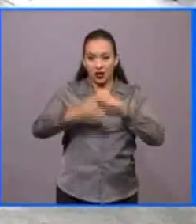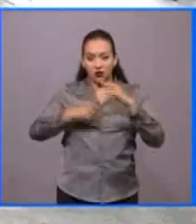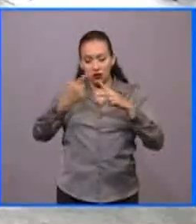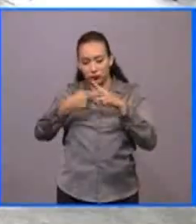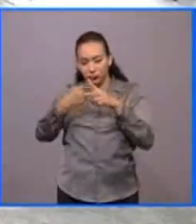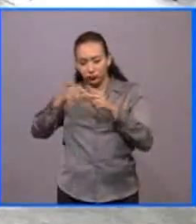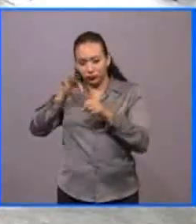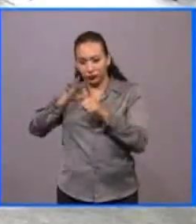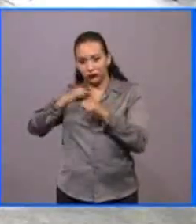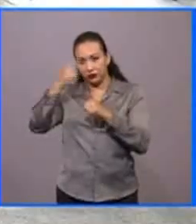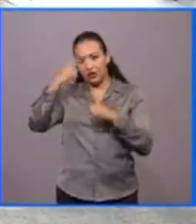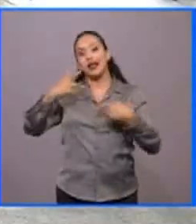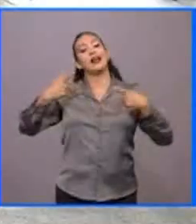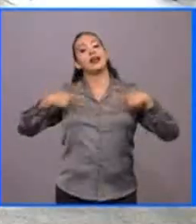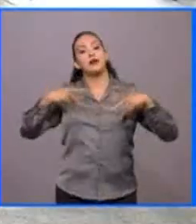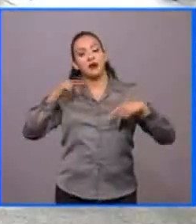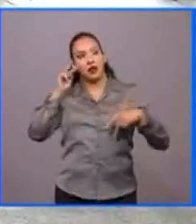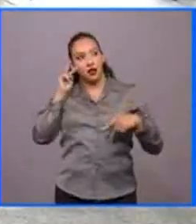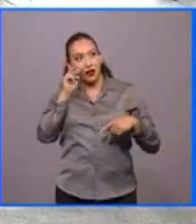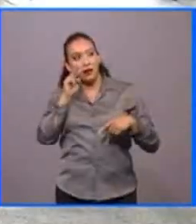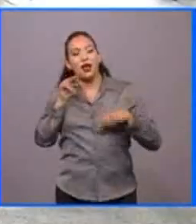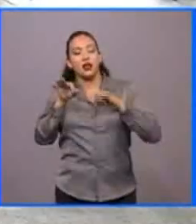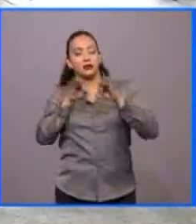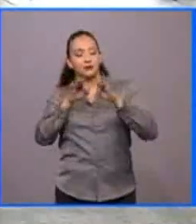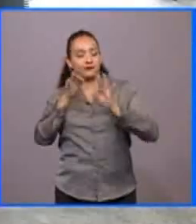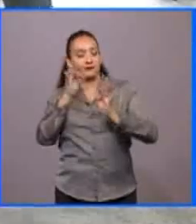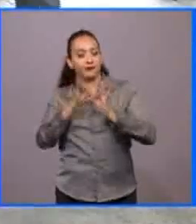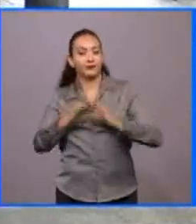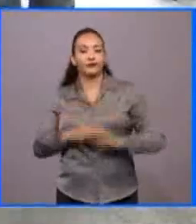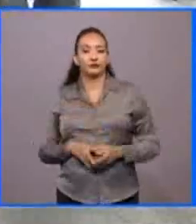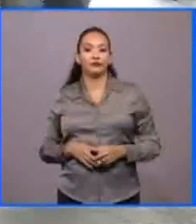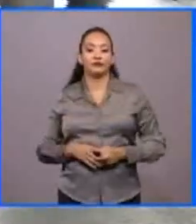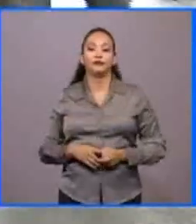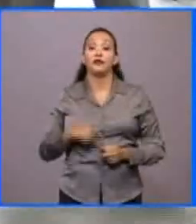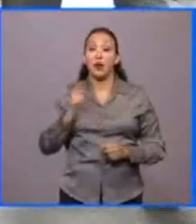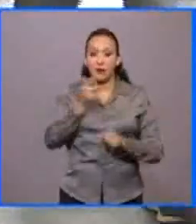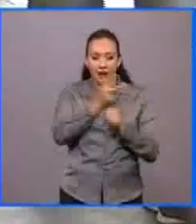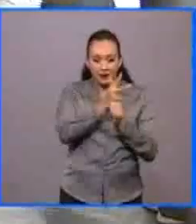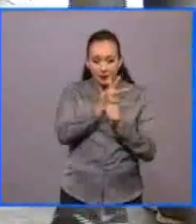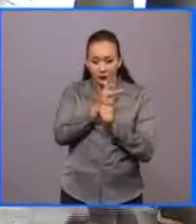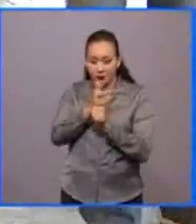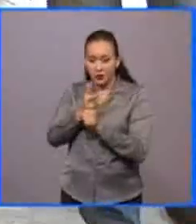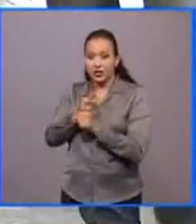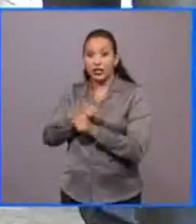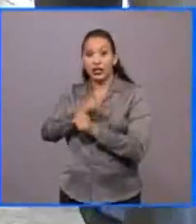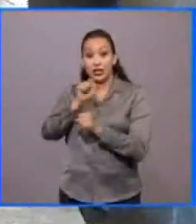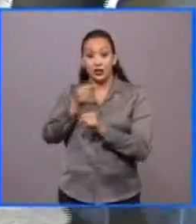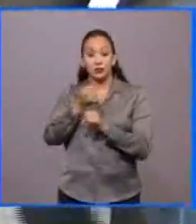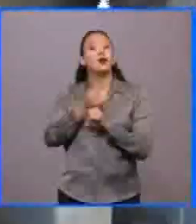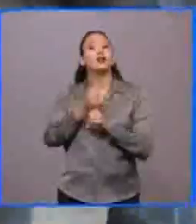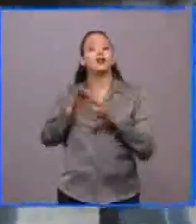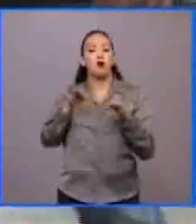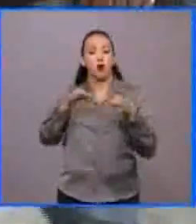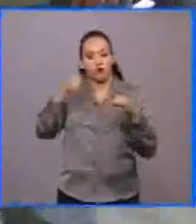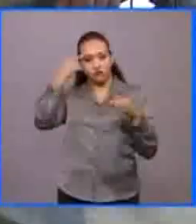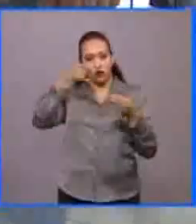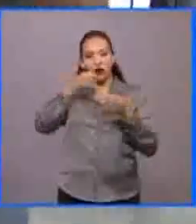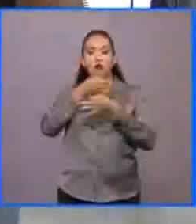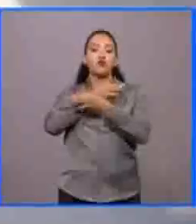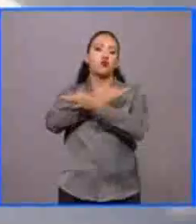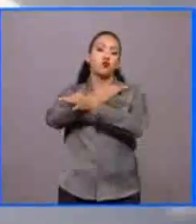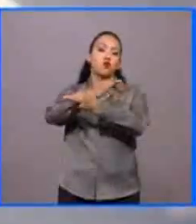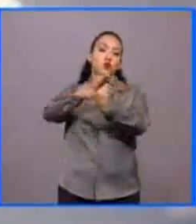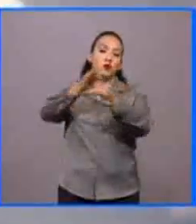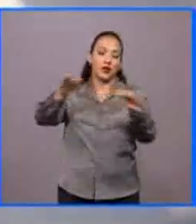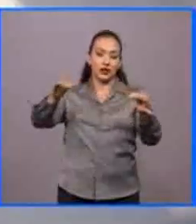votos para que la ciudadanía observe su desarrollo. Además, se firmarán y digitalizarán las actas para su publicación